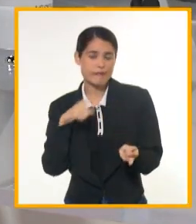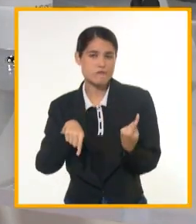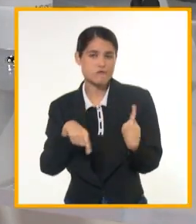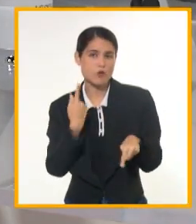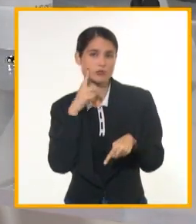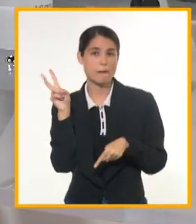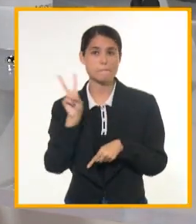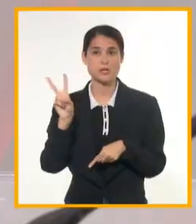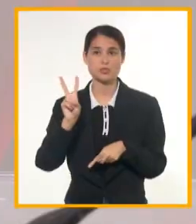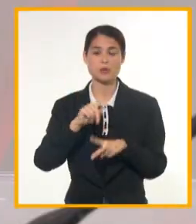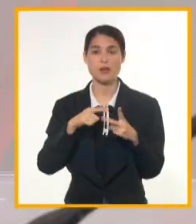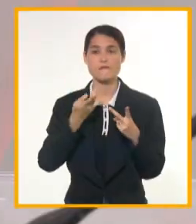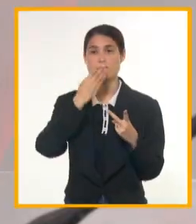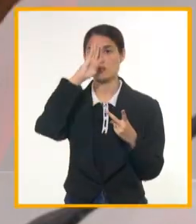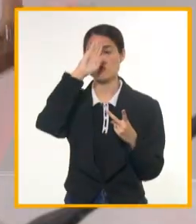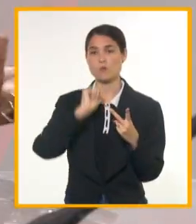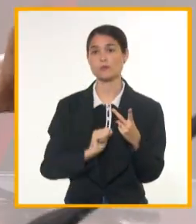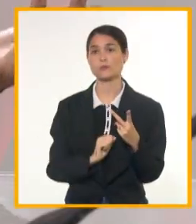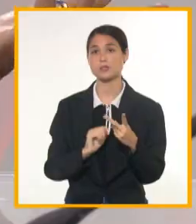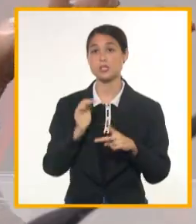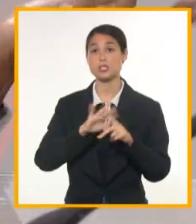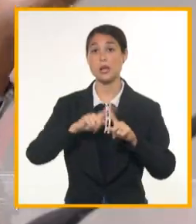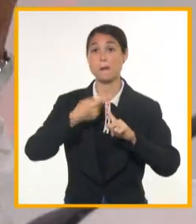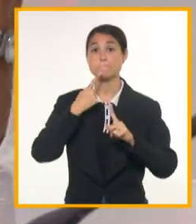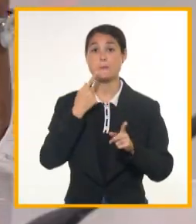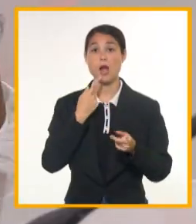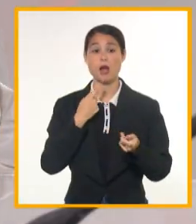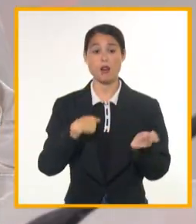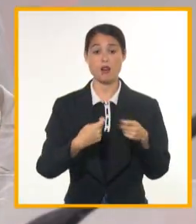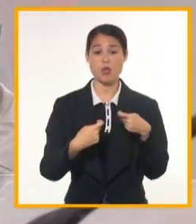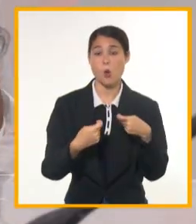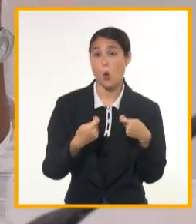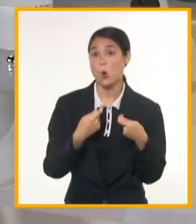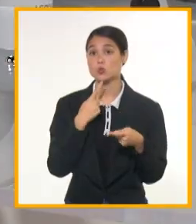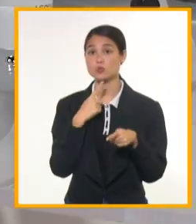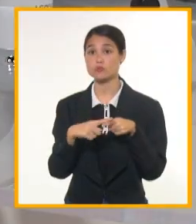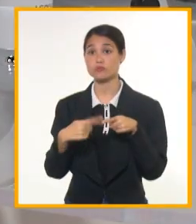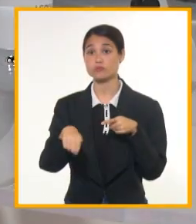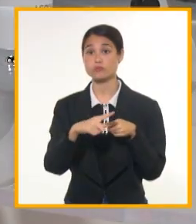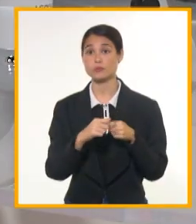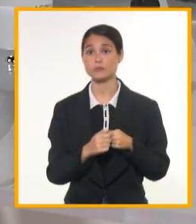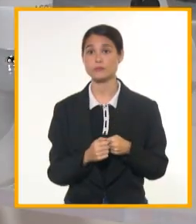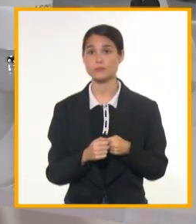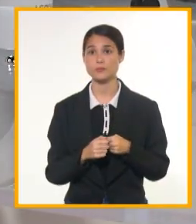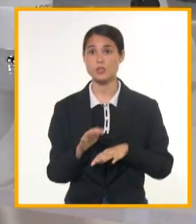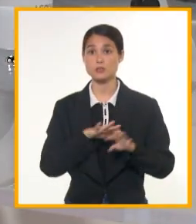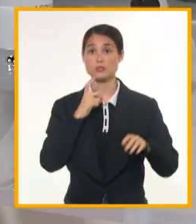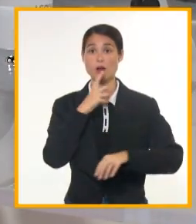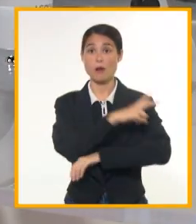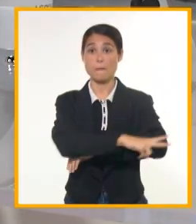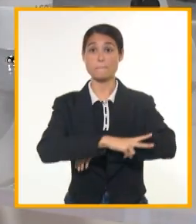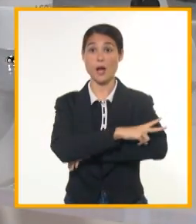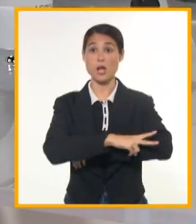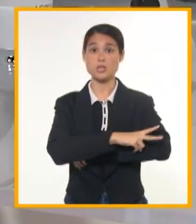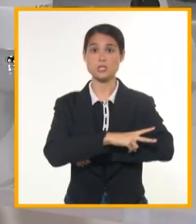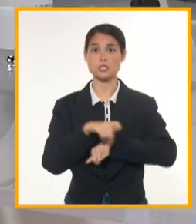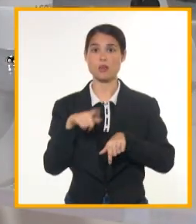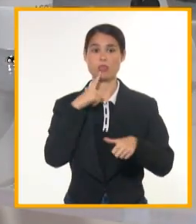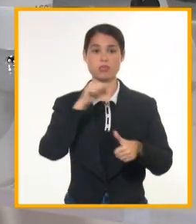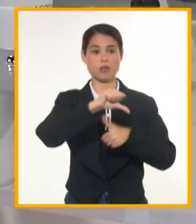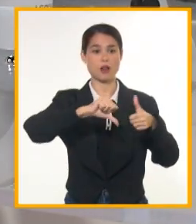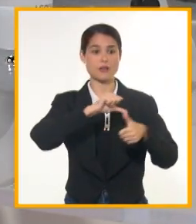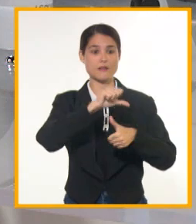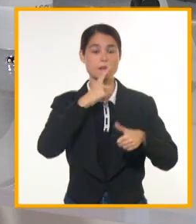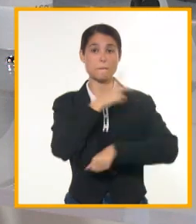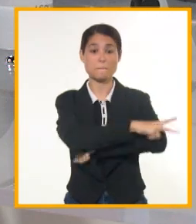brindando incluso cooperación en materia energética. Pero me llama la atención la valentía de los países caribeños, que son países pequeños,